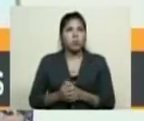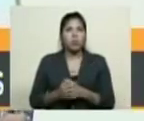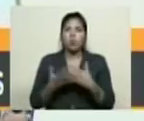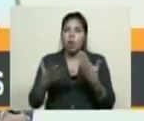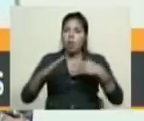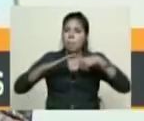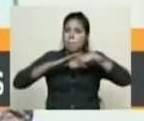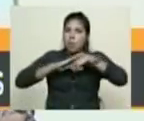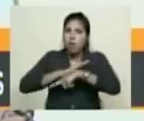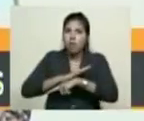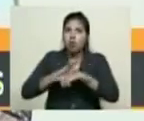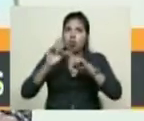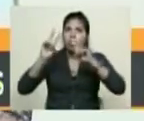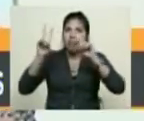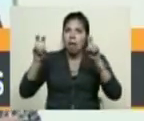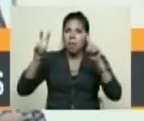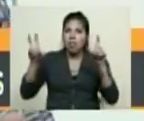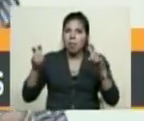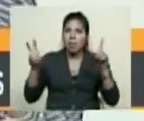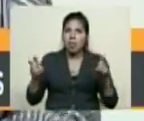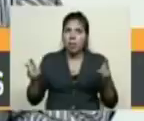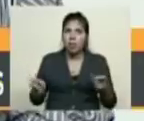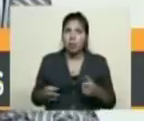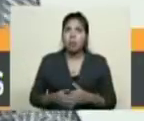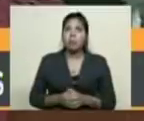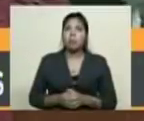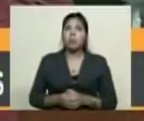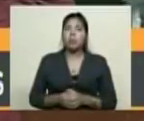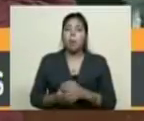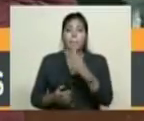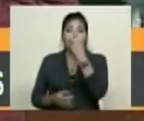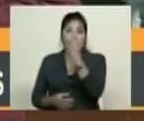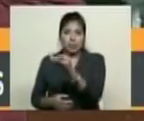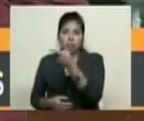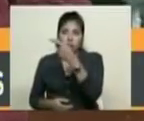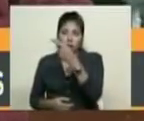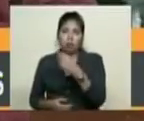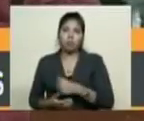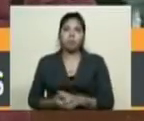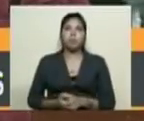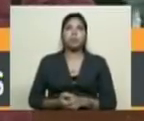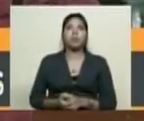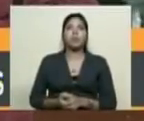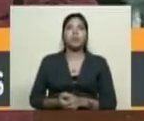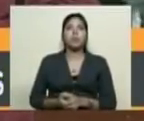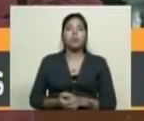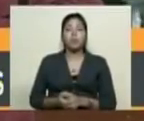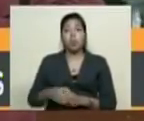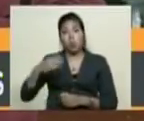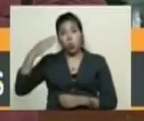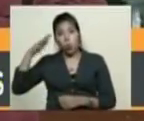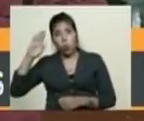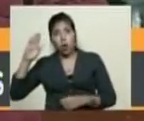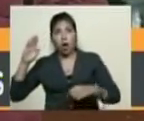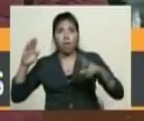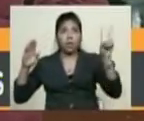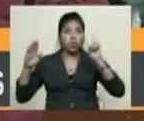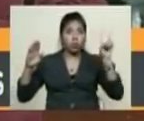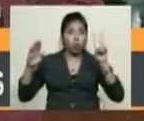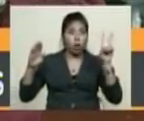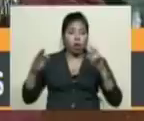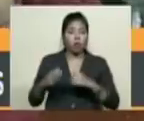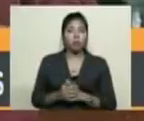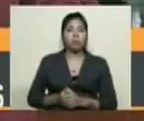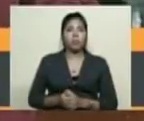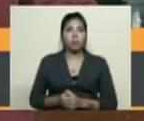los temas que van a tratar en su visita. Bueno, las relaciones entre Cuba y Venezuela en toda esta etapa